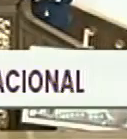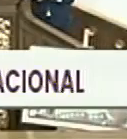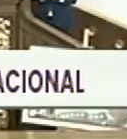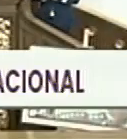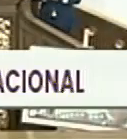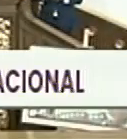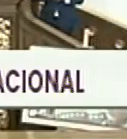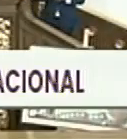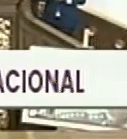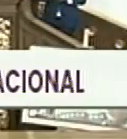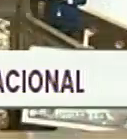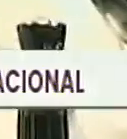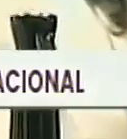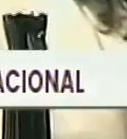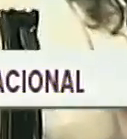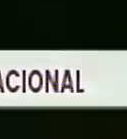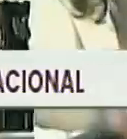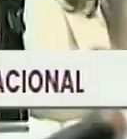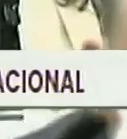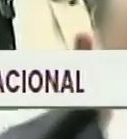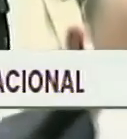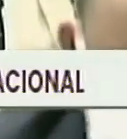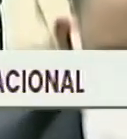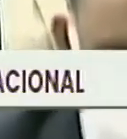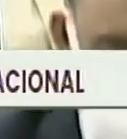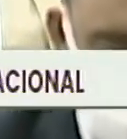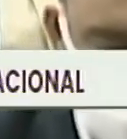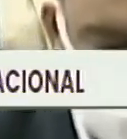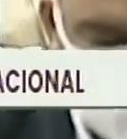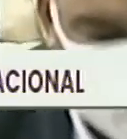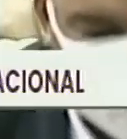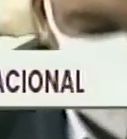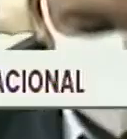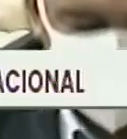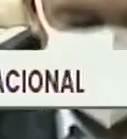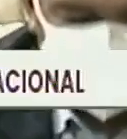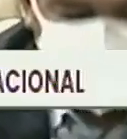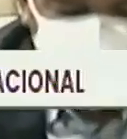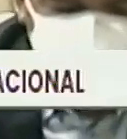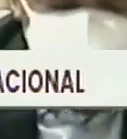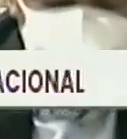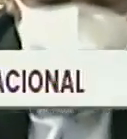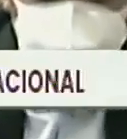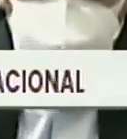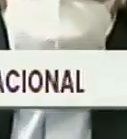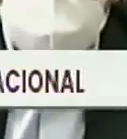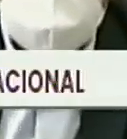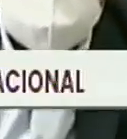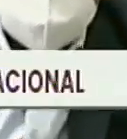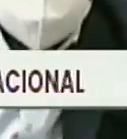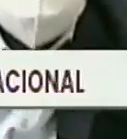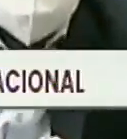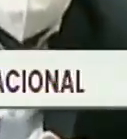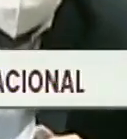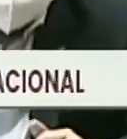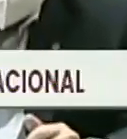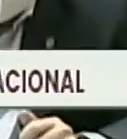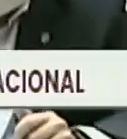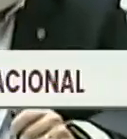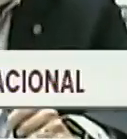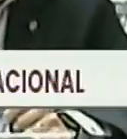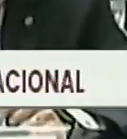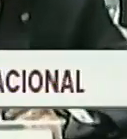mayoría del voto de los 277 parlamentarios y parlamentarias que en este momento